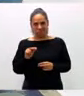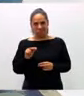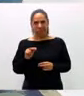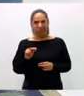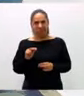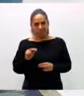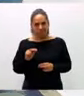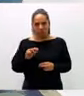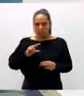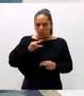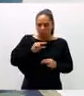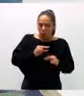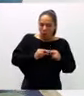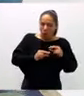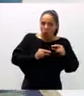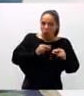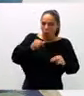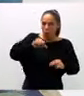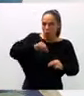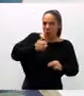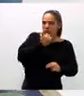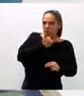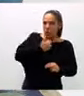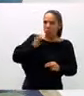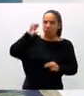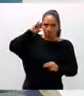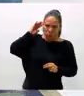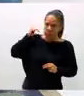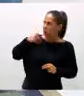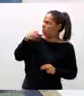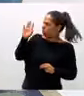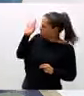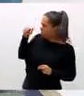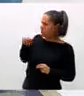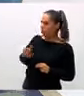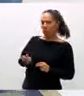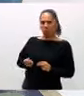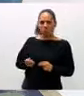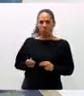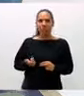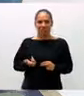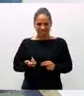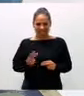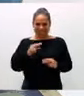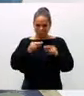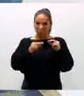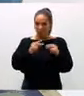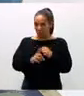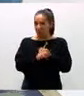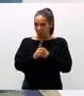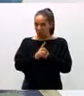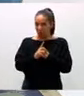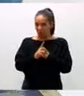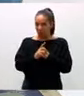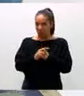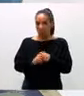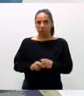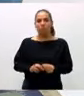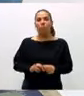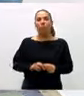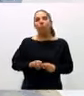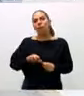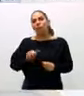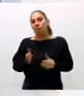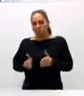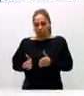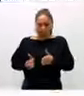otro conflicto latente pues aproveche para emerger. Veamos la segunda sección, surgimiento y evolución